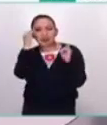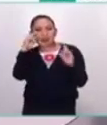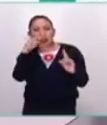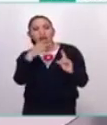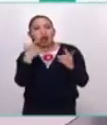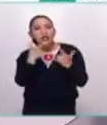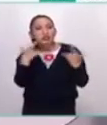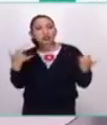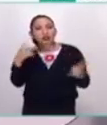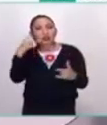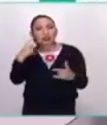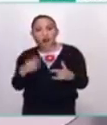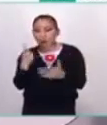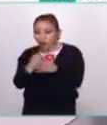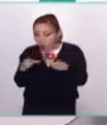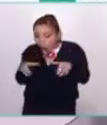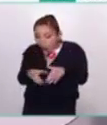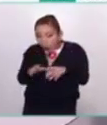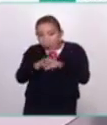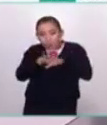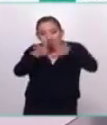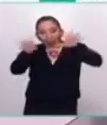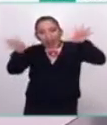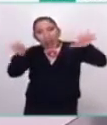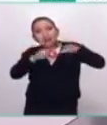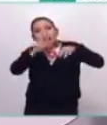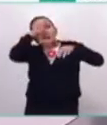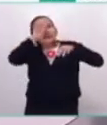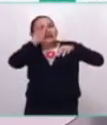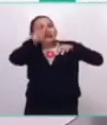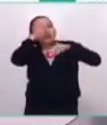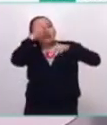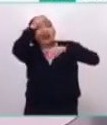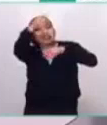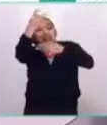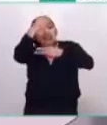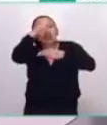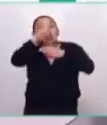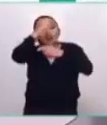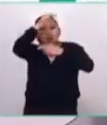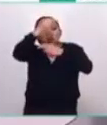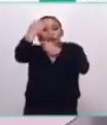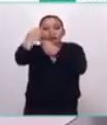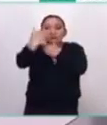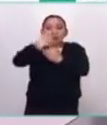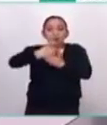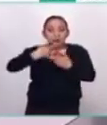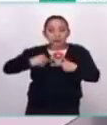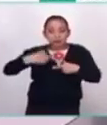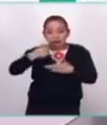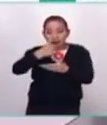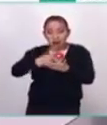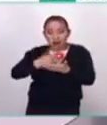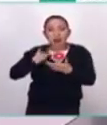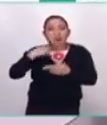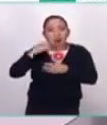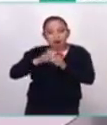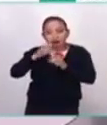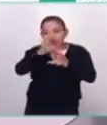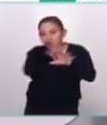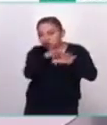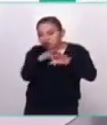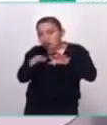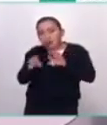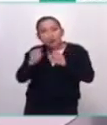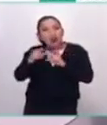visión de la historia de México, expandiéndonos más al norte y viendo que este norte, la civilización, sí va avanzando, y no